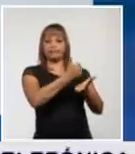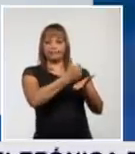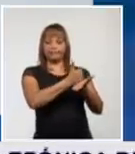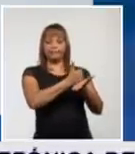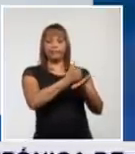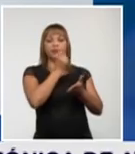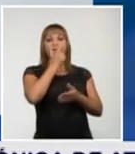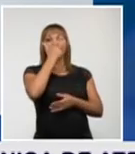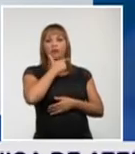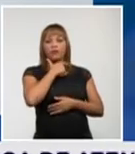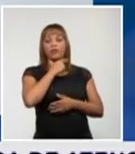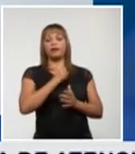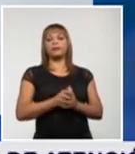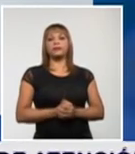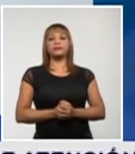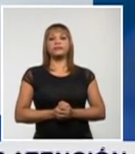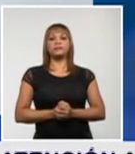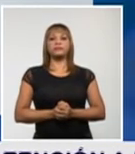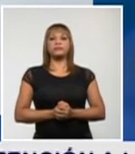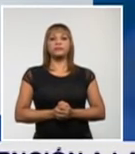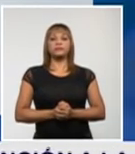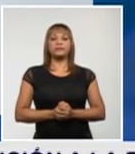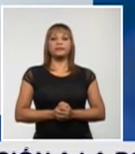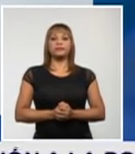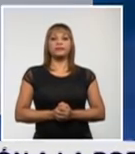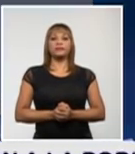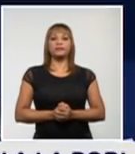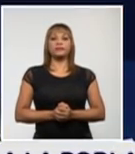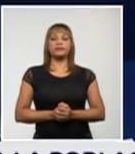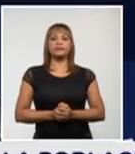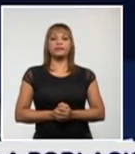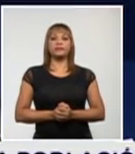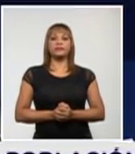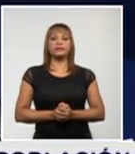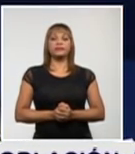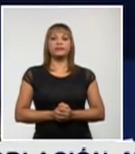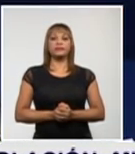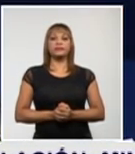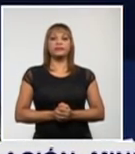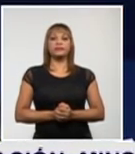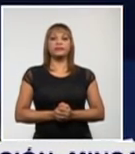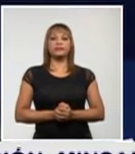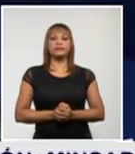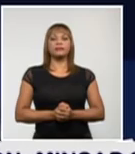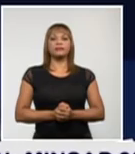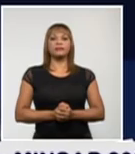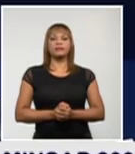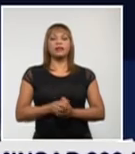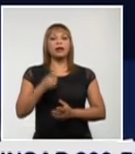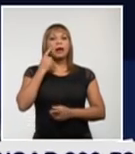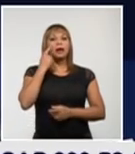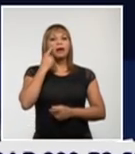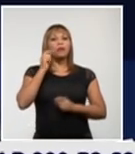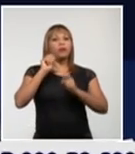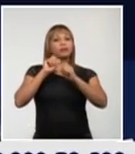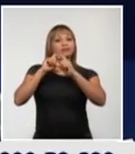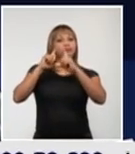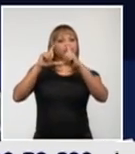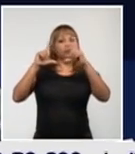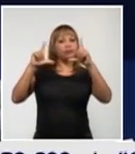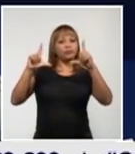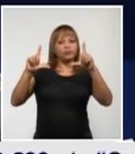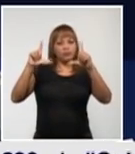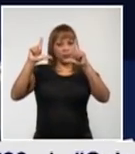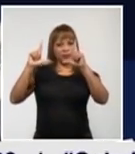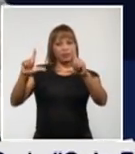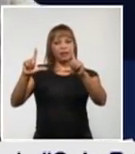al municipio de Ciego de Ávila. Lilian ahí nos va a ayudar a ver el comportamiento en La Habana